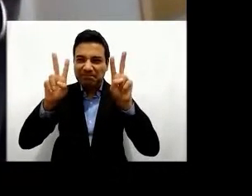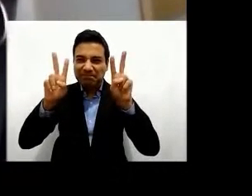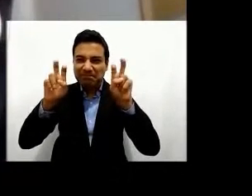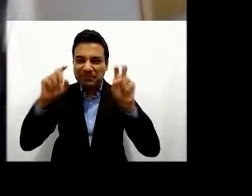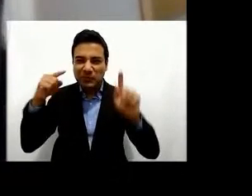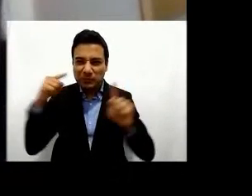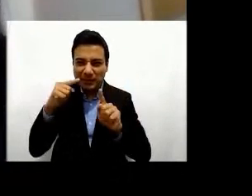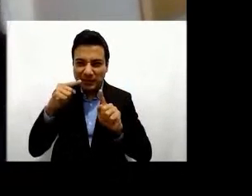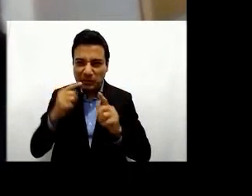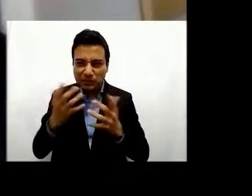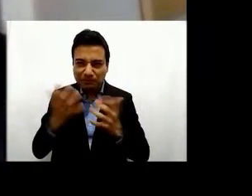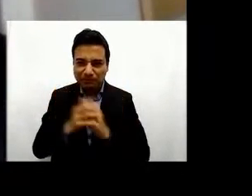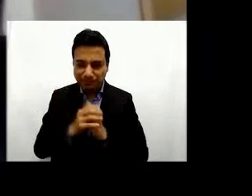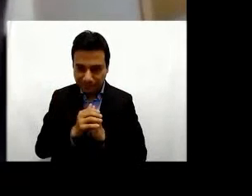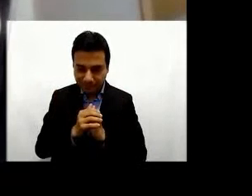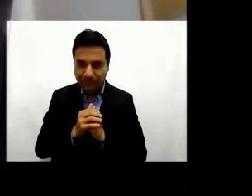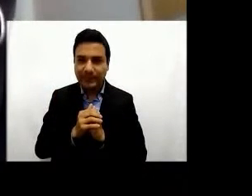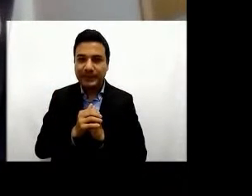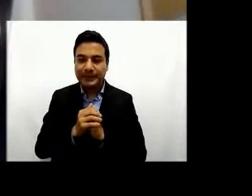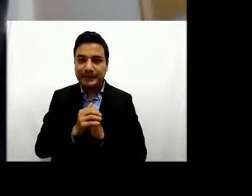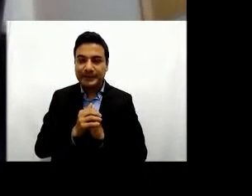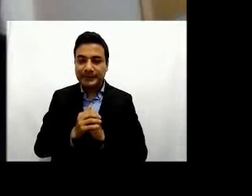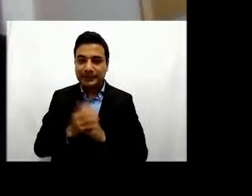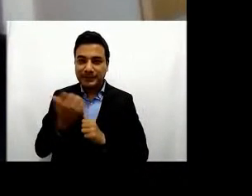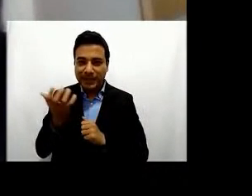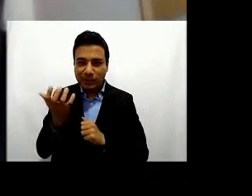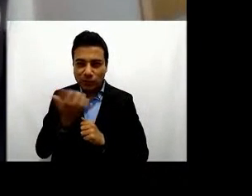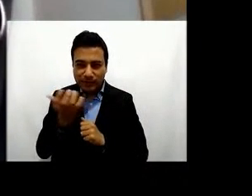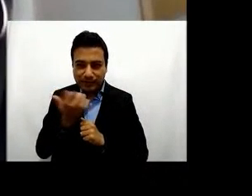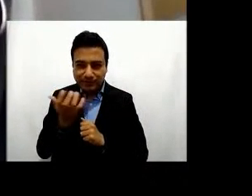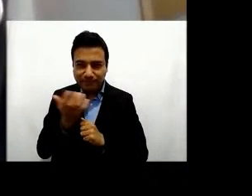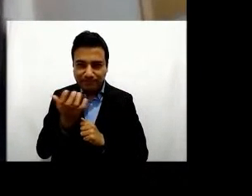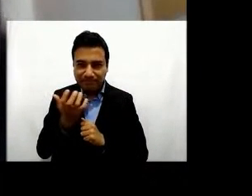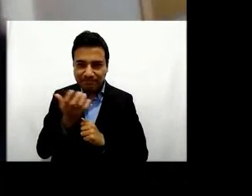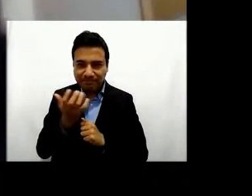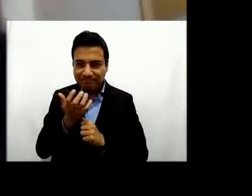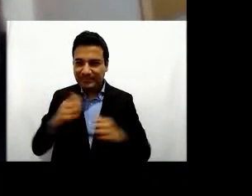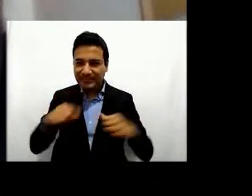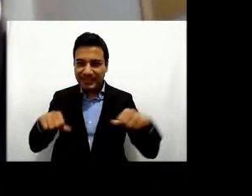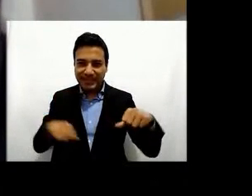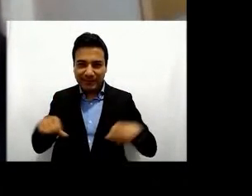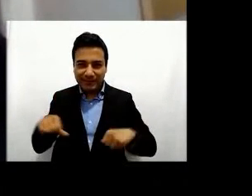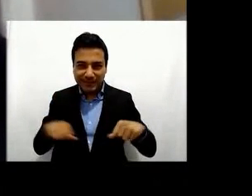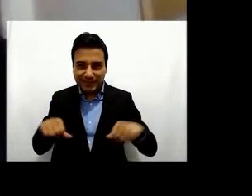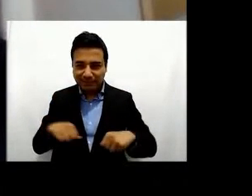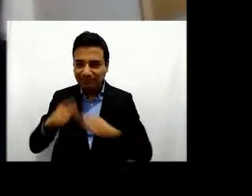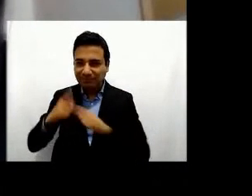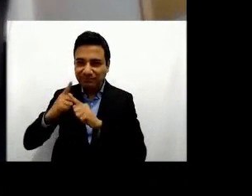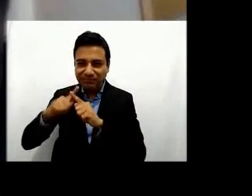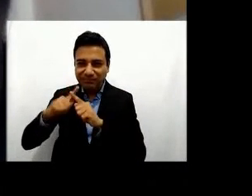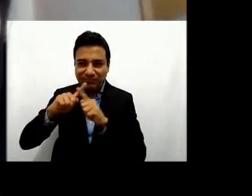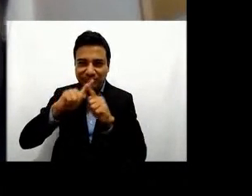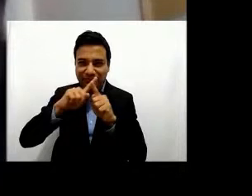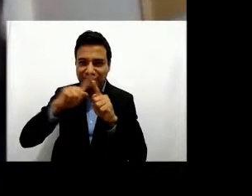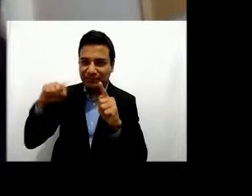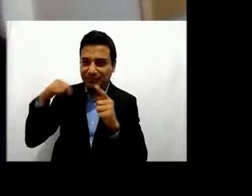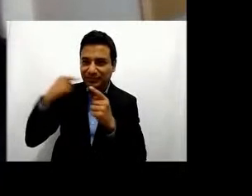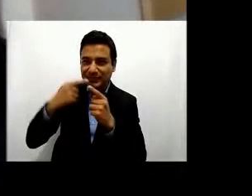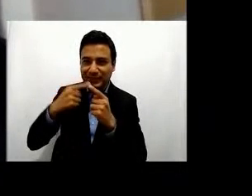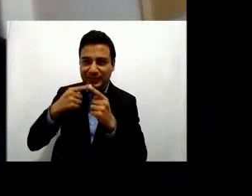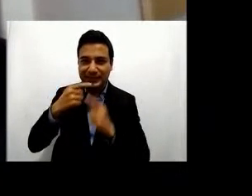valor, agregar valor a las acciones, a todas las actividades que se han venido haciendo durante los últimos